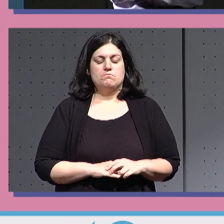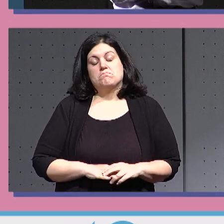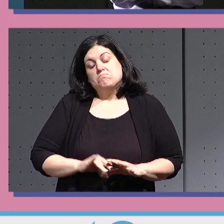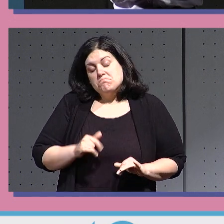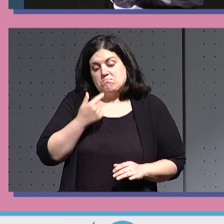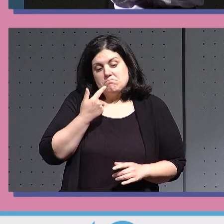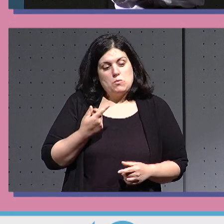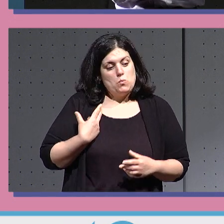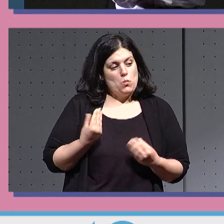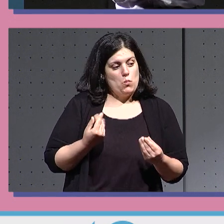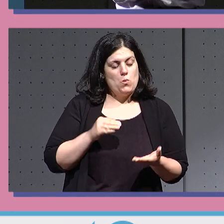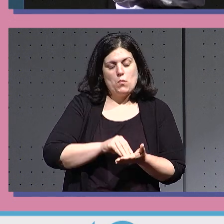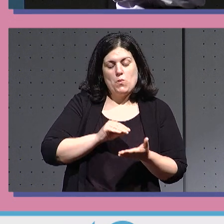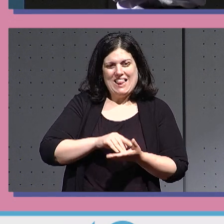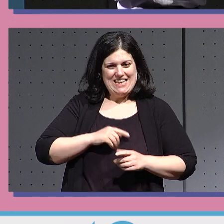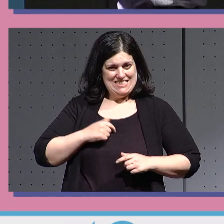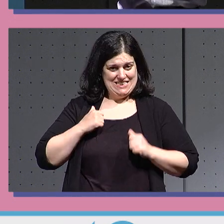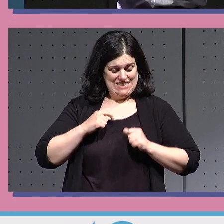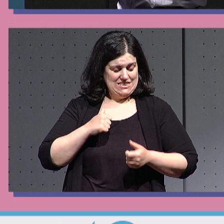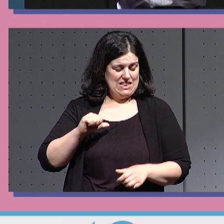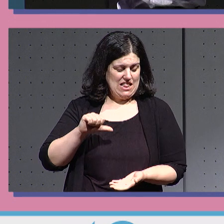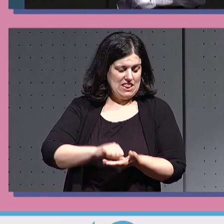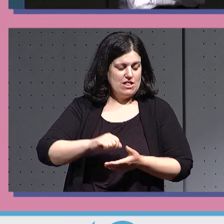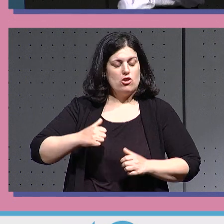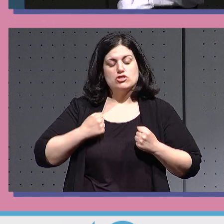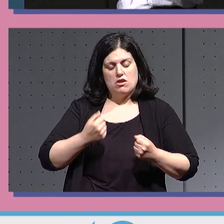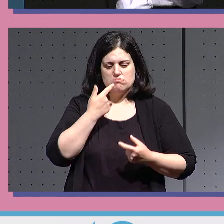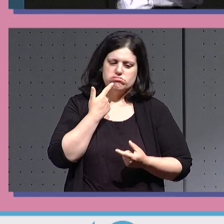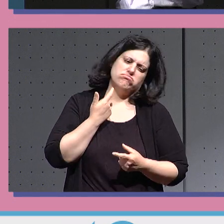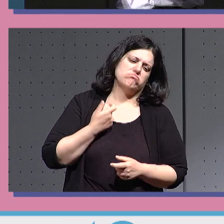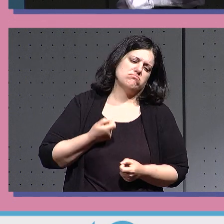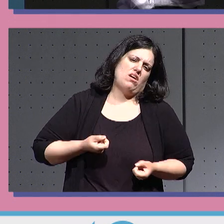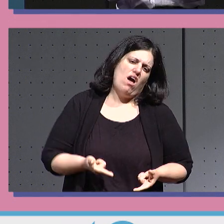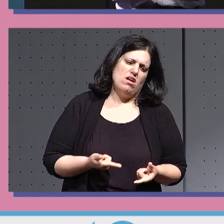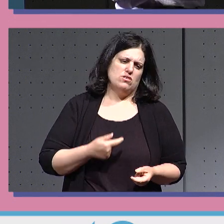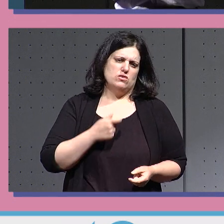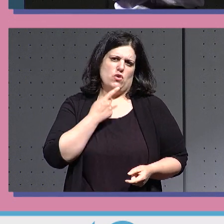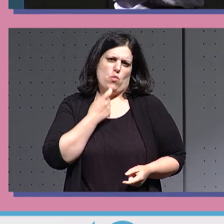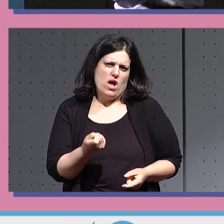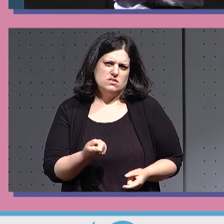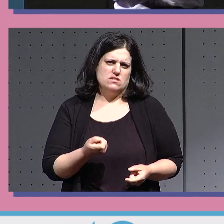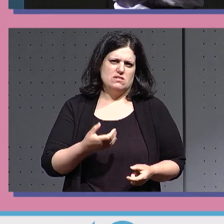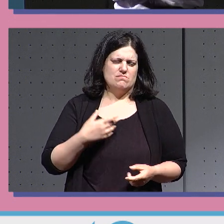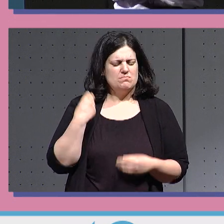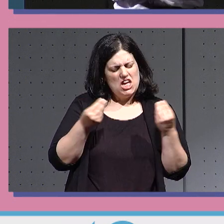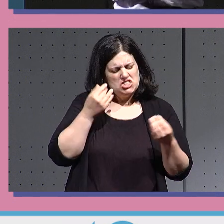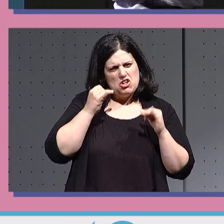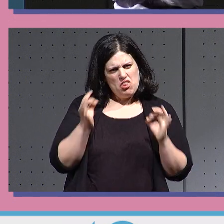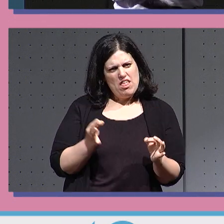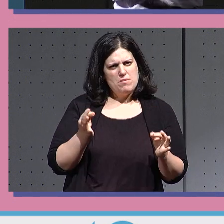Y muchas veces los sistemas de salud, pues en algunos casos, pues dicen, oye, esto me cuesta. Yo creo que debía ser una